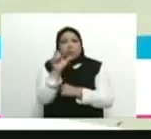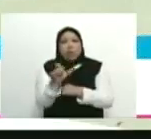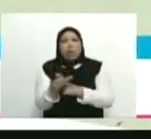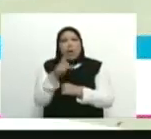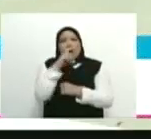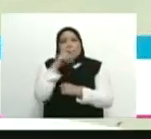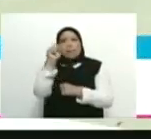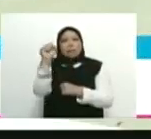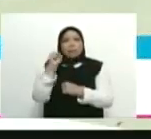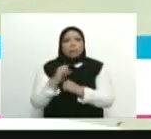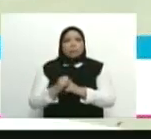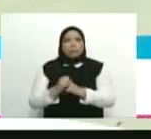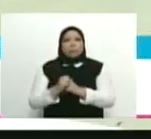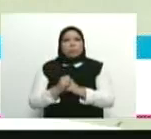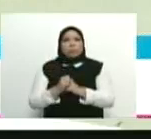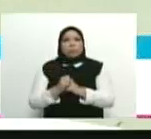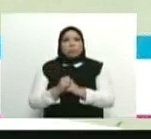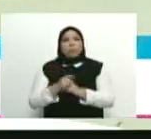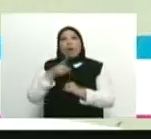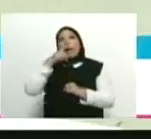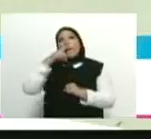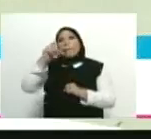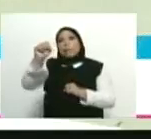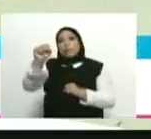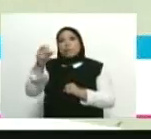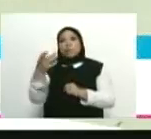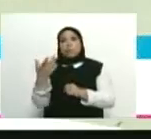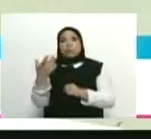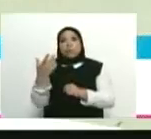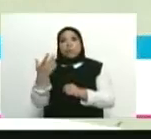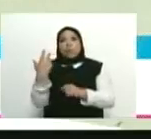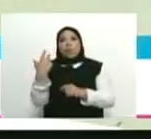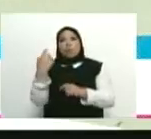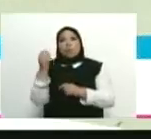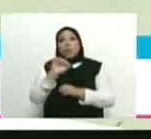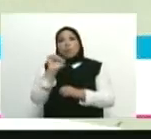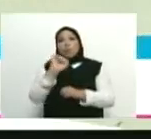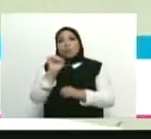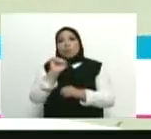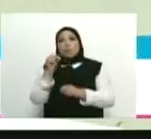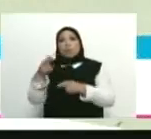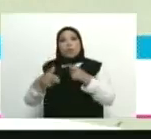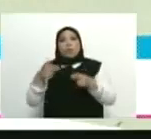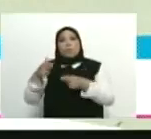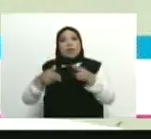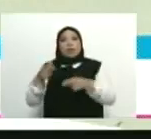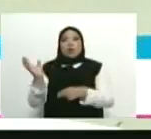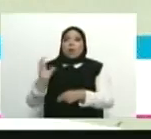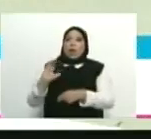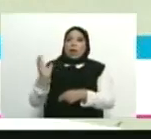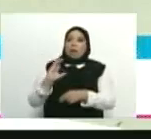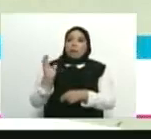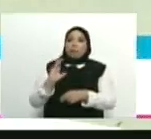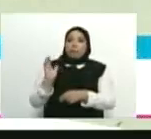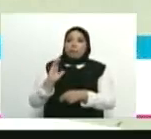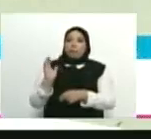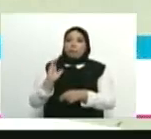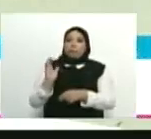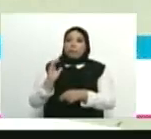agrediendo a este que está aquí, Nicolás Maduro, operador de transporte superficial del metro de Caracas.